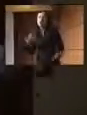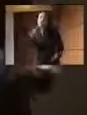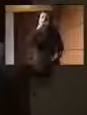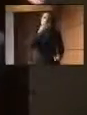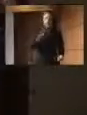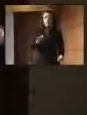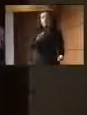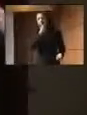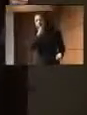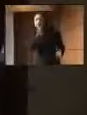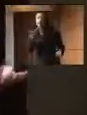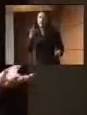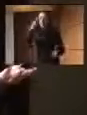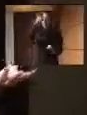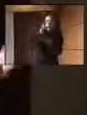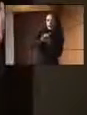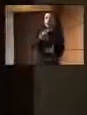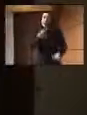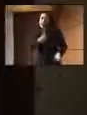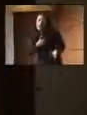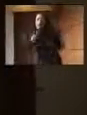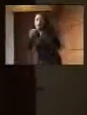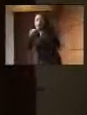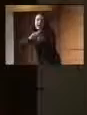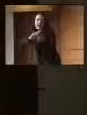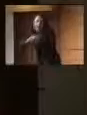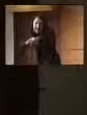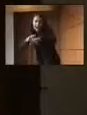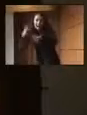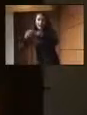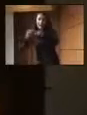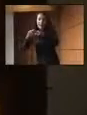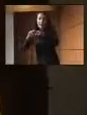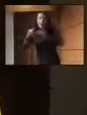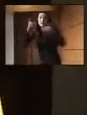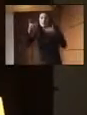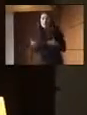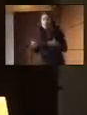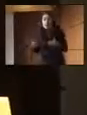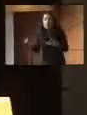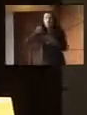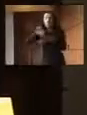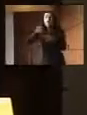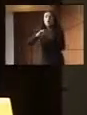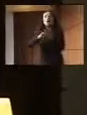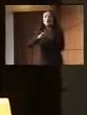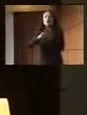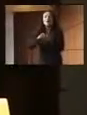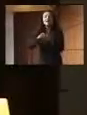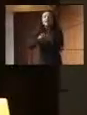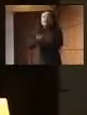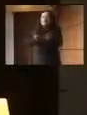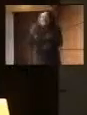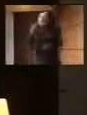sexual, género, creencia, etcétera. Pues la discapacidad entra más es un elemento más de esa diversidad humana.